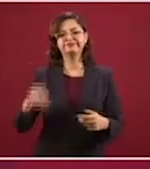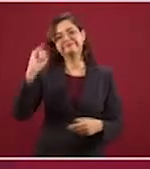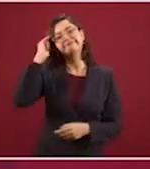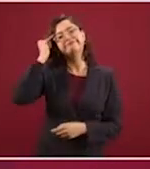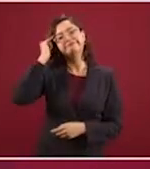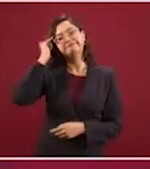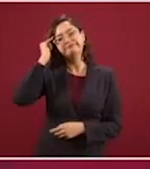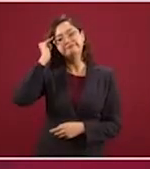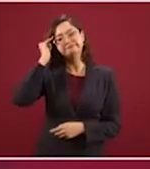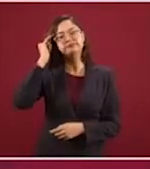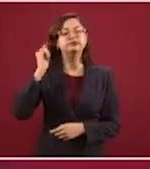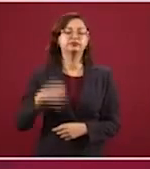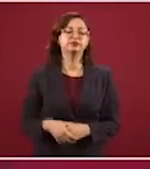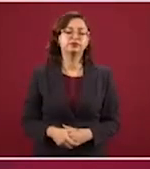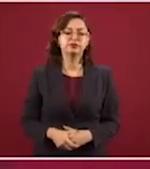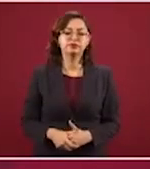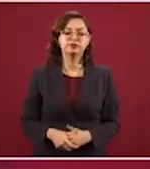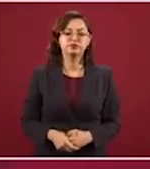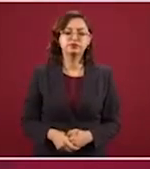indígenas,